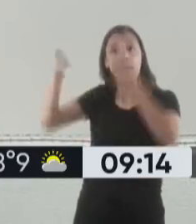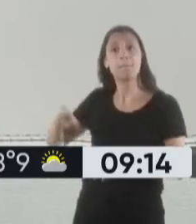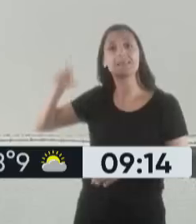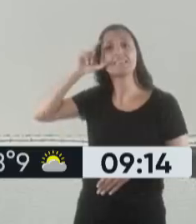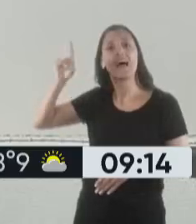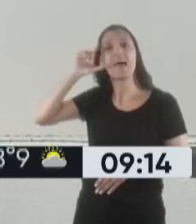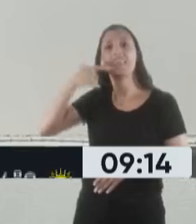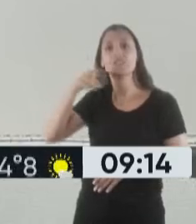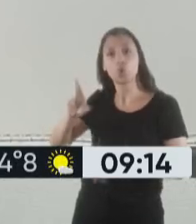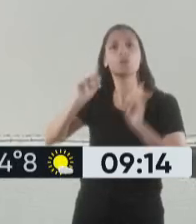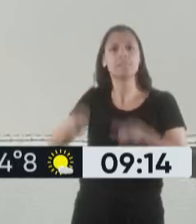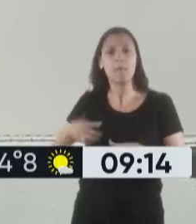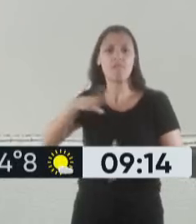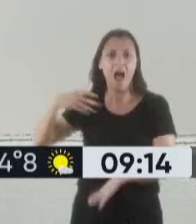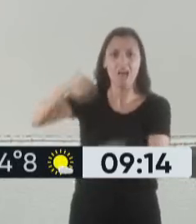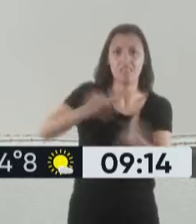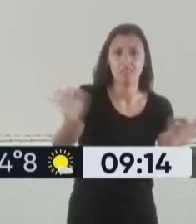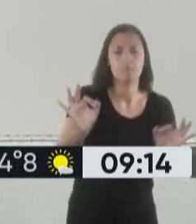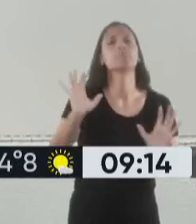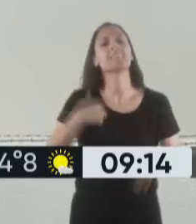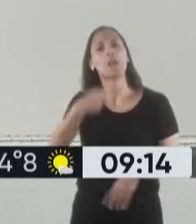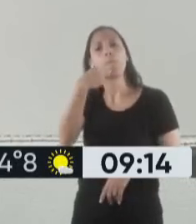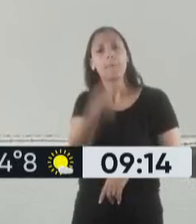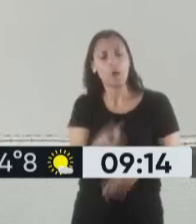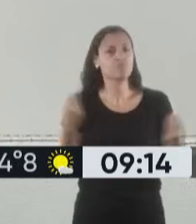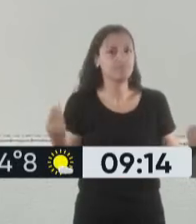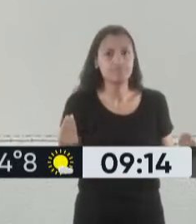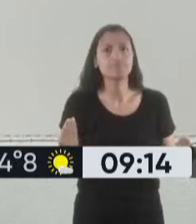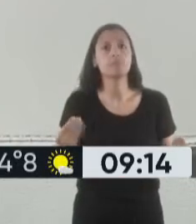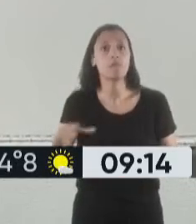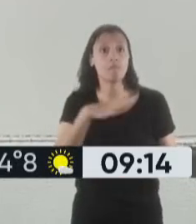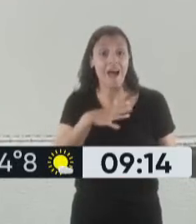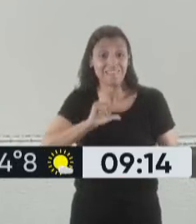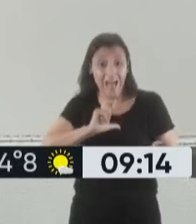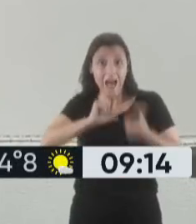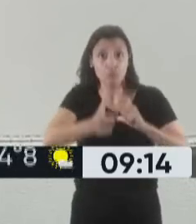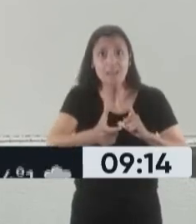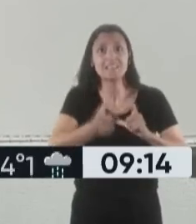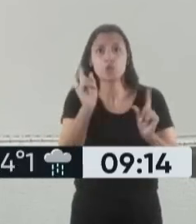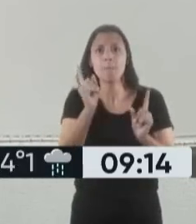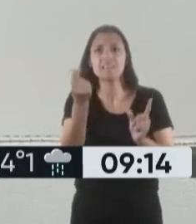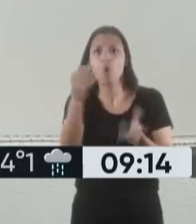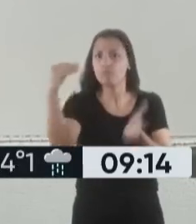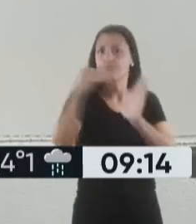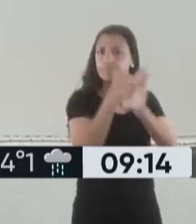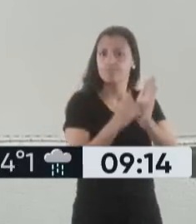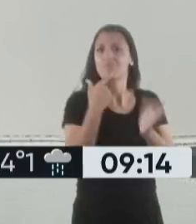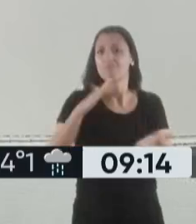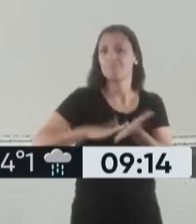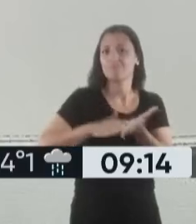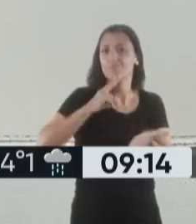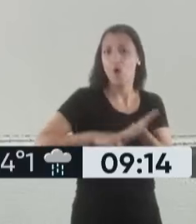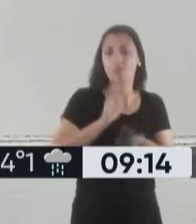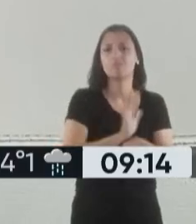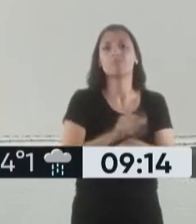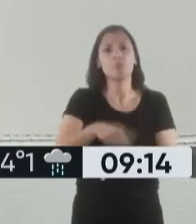y en especial a la falta de inversiones. Le quiero preguntar qué asidero se le da a la falta de actualización tarifaria, y si el gobierno